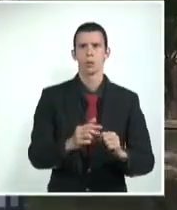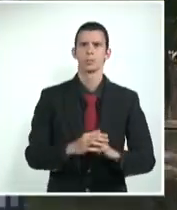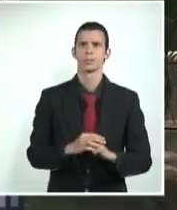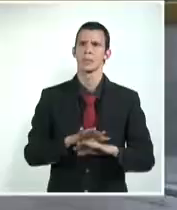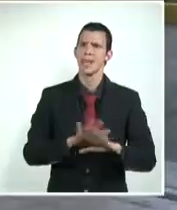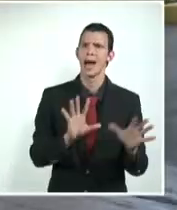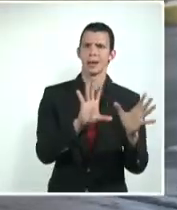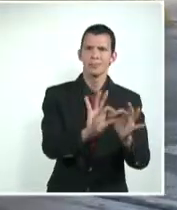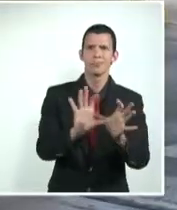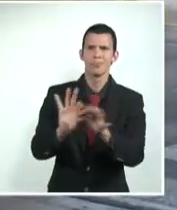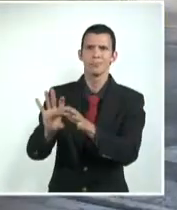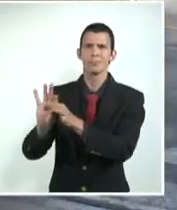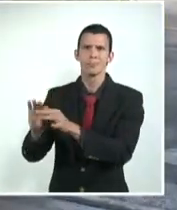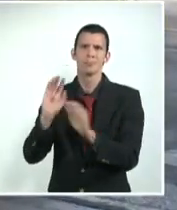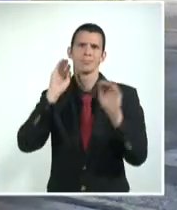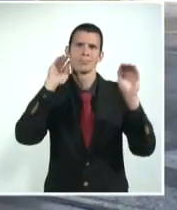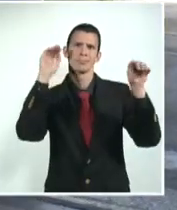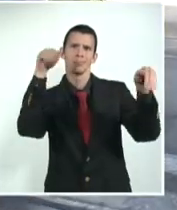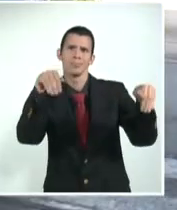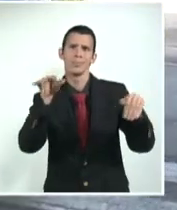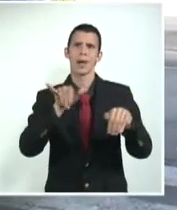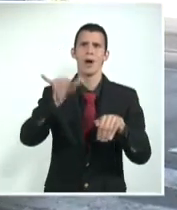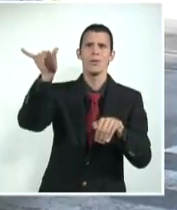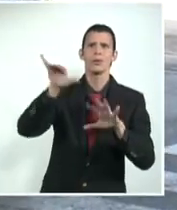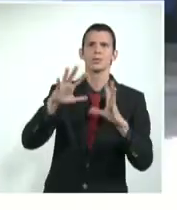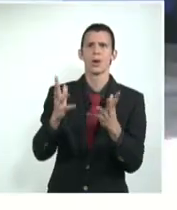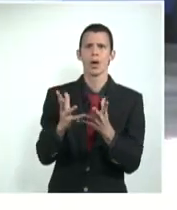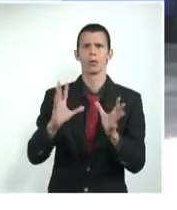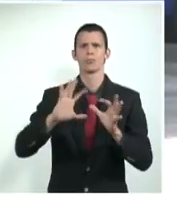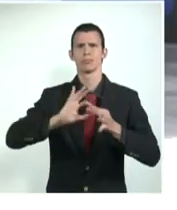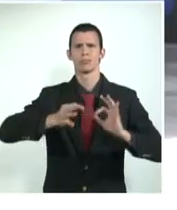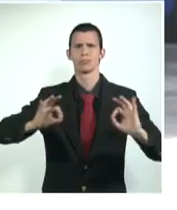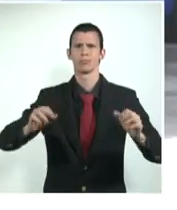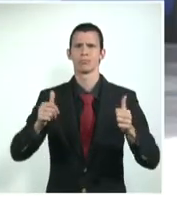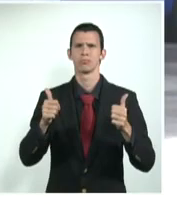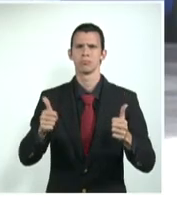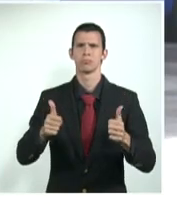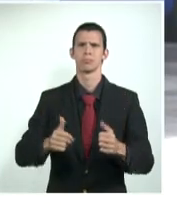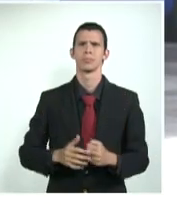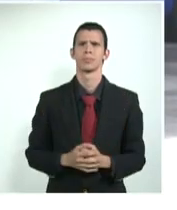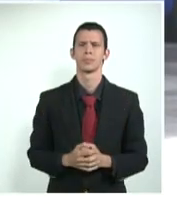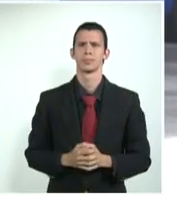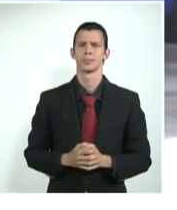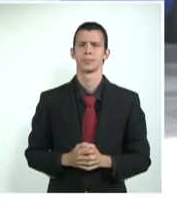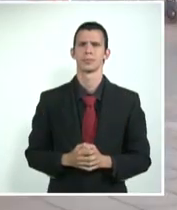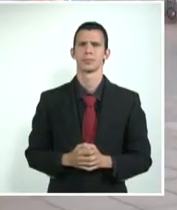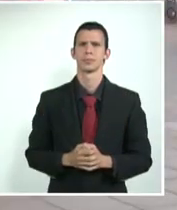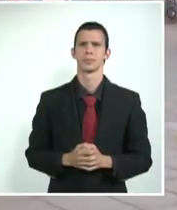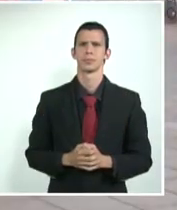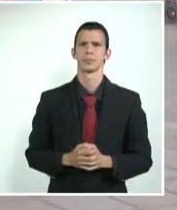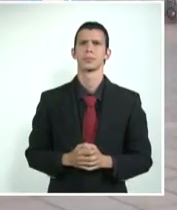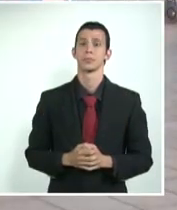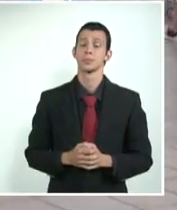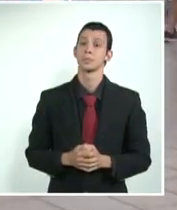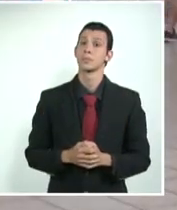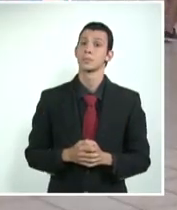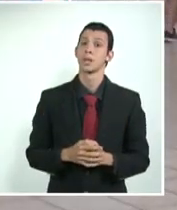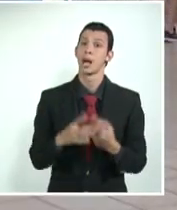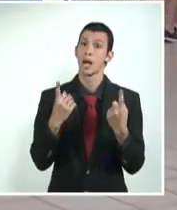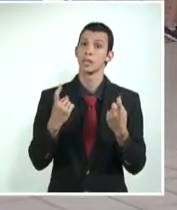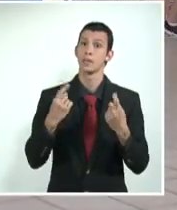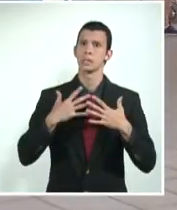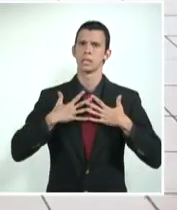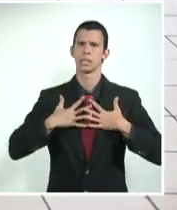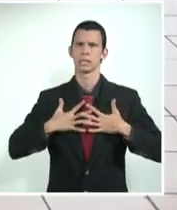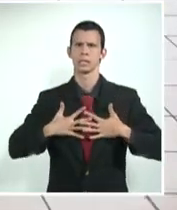pasajeros. El regreso de los turistas a sus respectivos países desde el Aeropuerto Internacional Jardines del Rey transcurre con total serenidad y